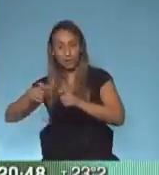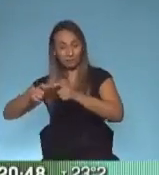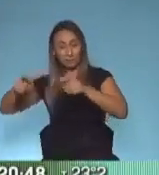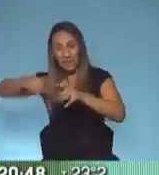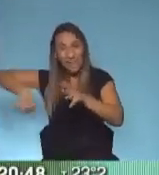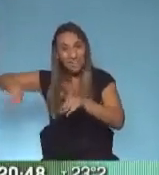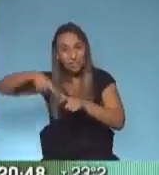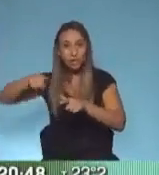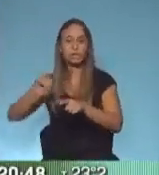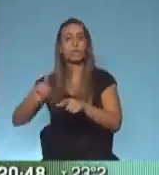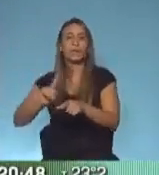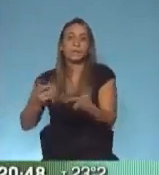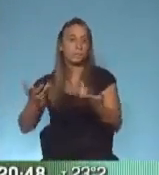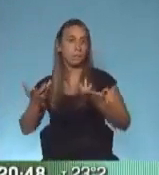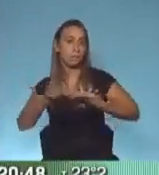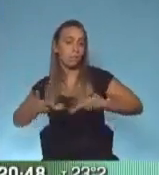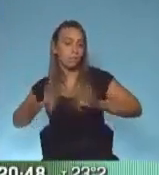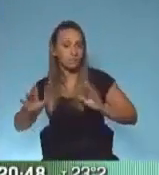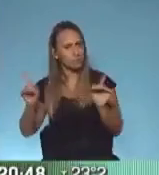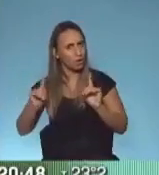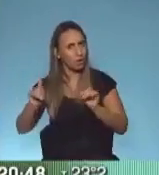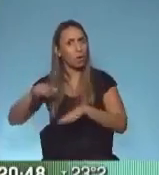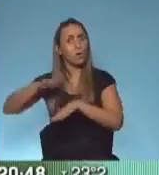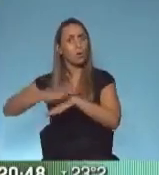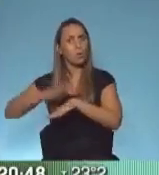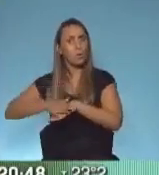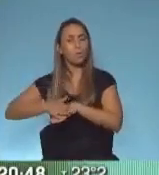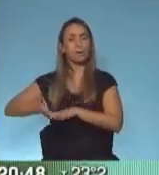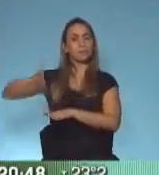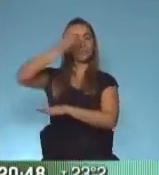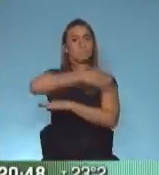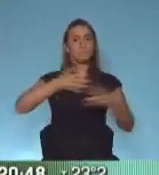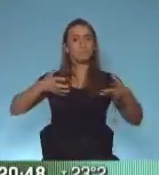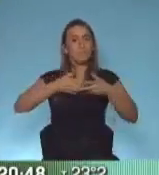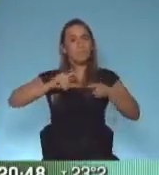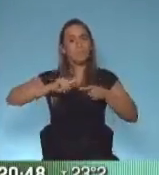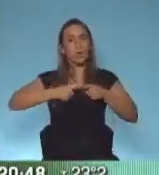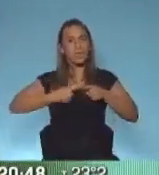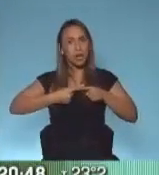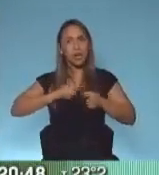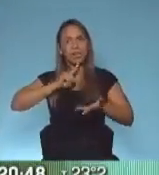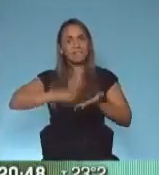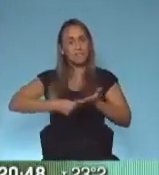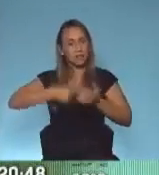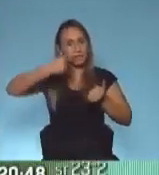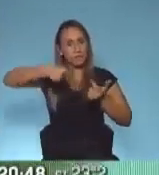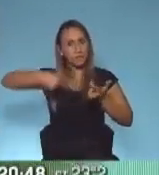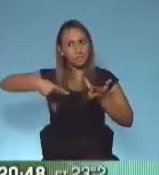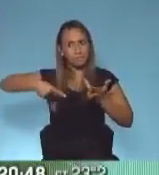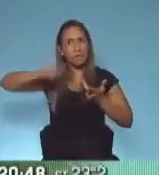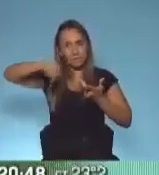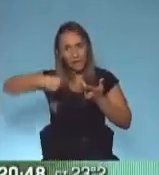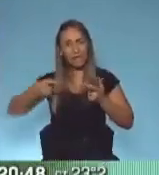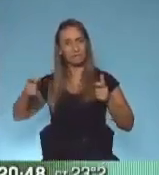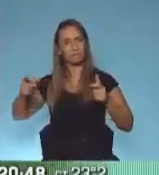son consecuencia de determinadas políticas económicas que provocaron ese aumento de la pobreza. Sí. Este salto tan fuerte que hubo en los últimos años